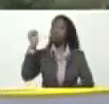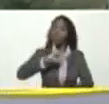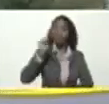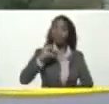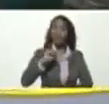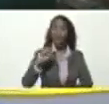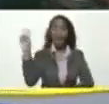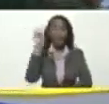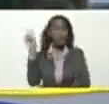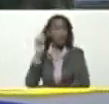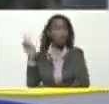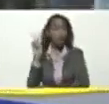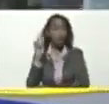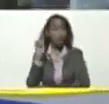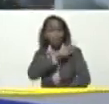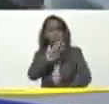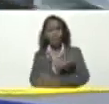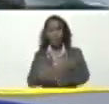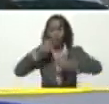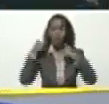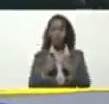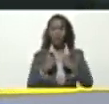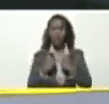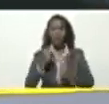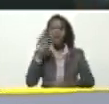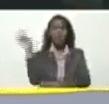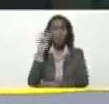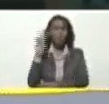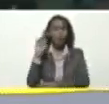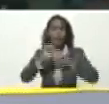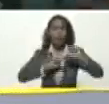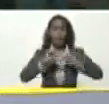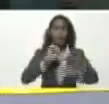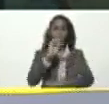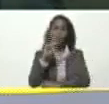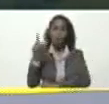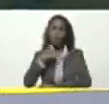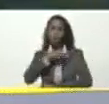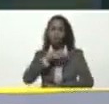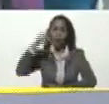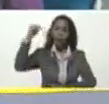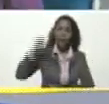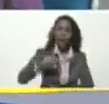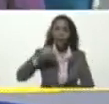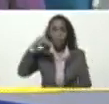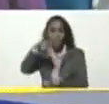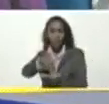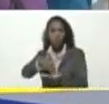nosotros, la Venezuela potente, la Venezuela del siglo XXI, aquí estamos, de pie.